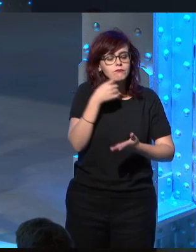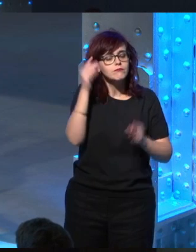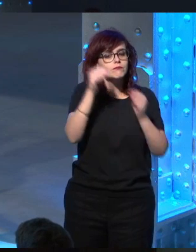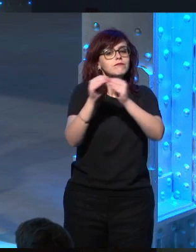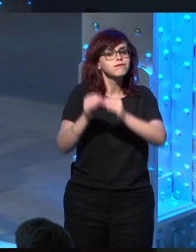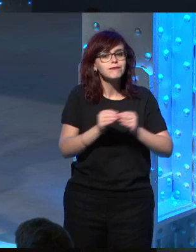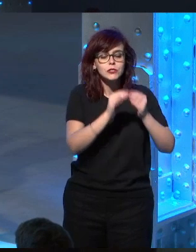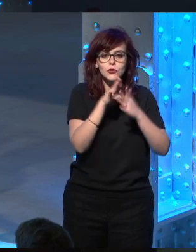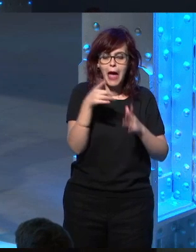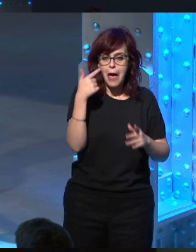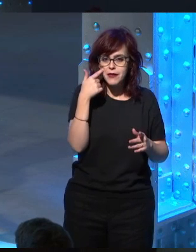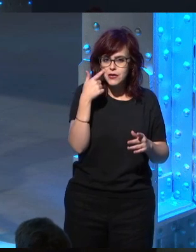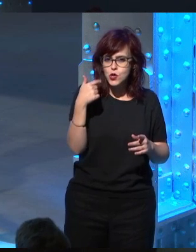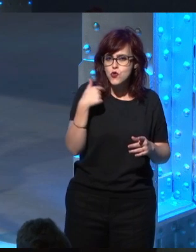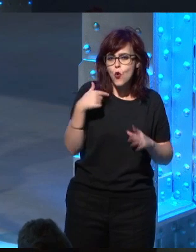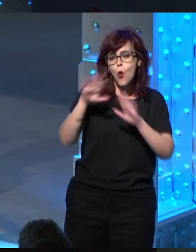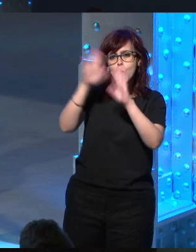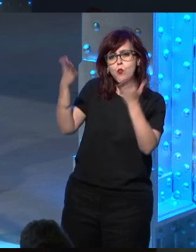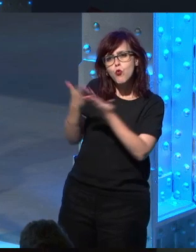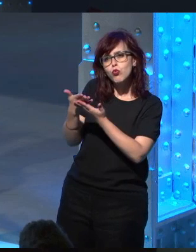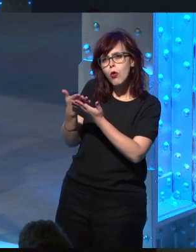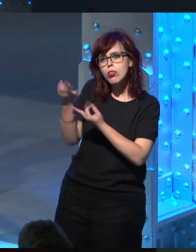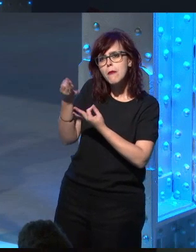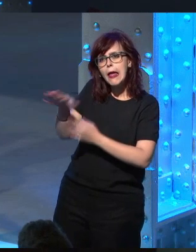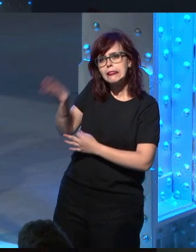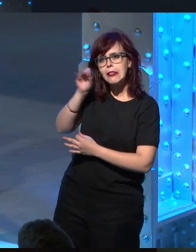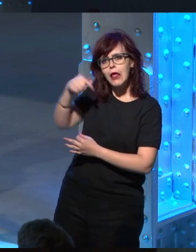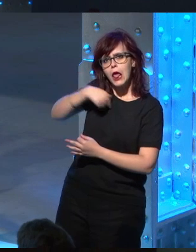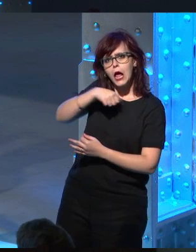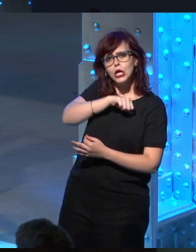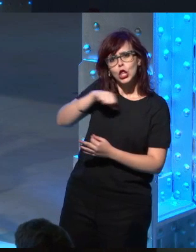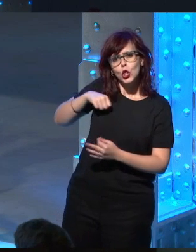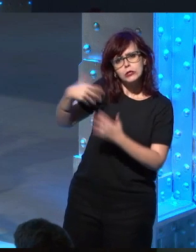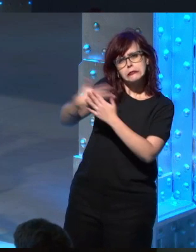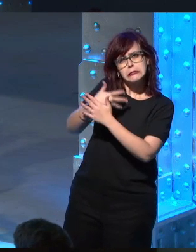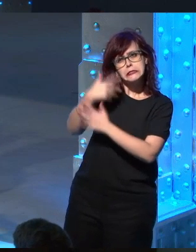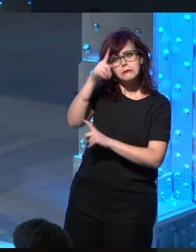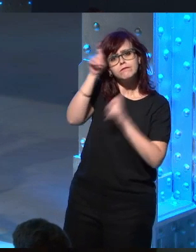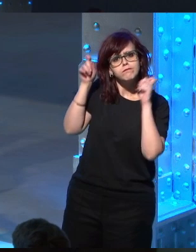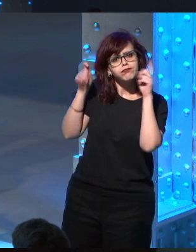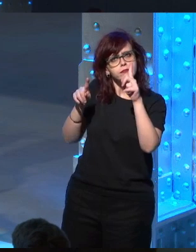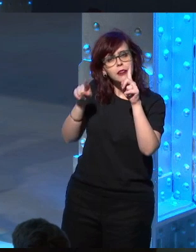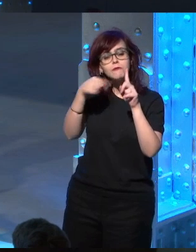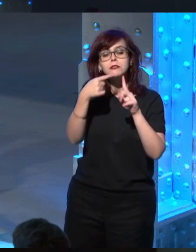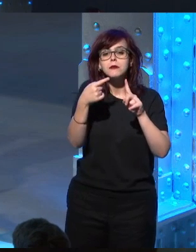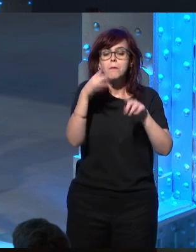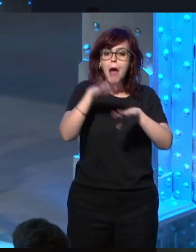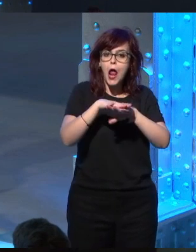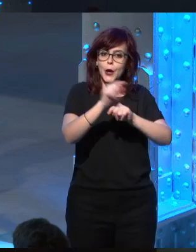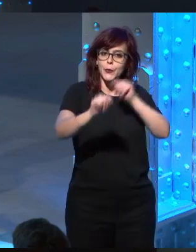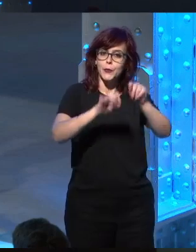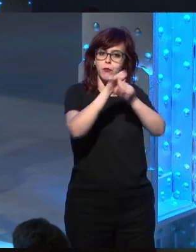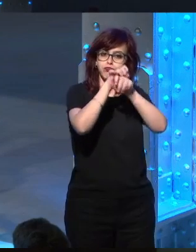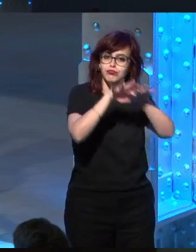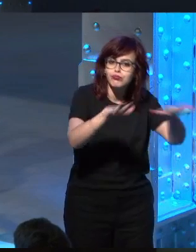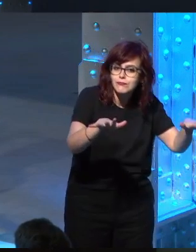me explico yo el mundo para poder explicárselo a los otros? Todo esto parte de que uno se hace primero una interrogación. Pero claro, esa interrogación choca con que